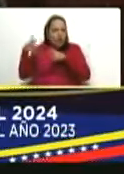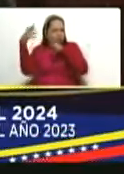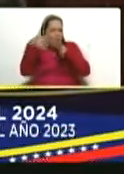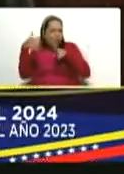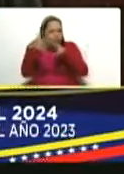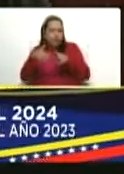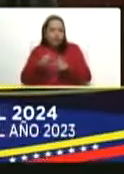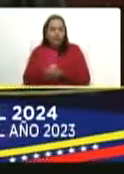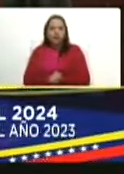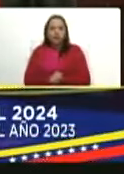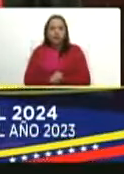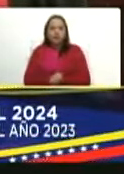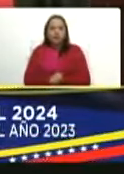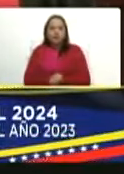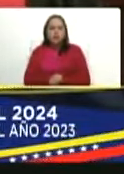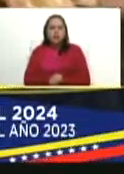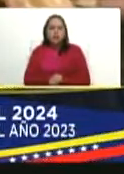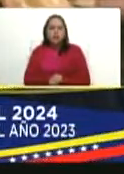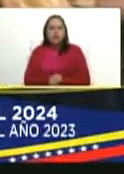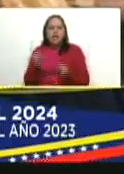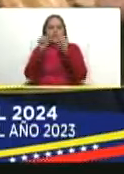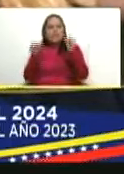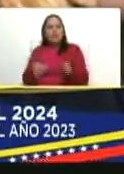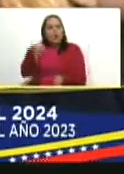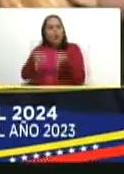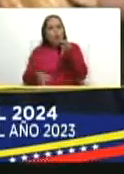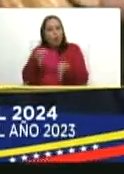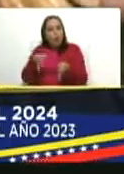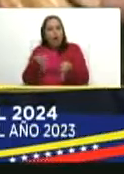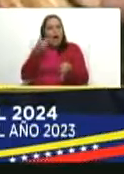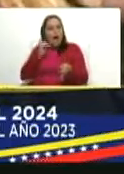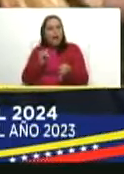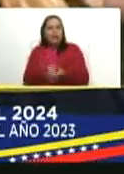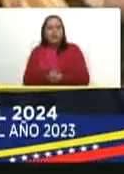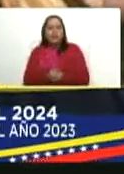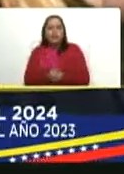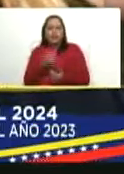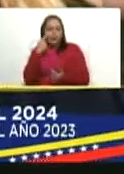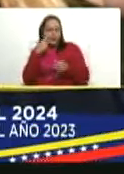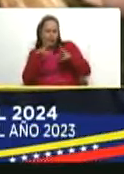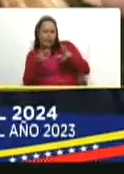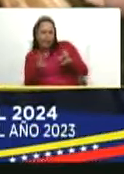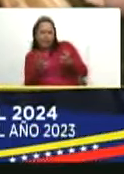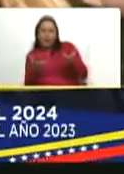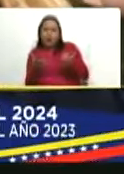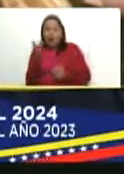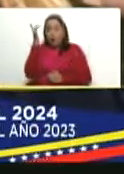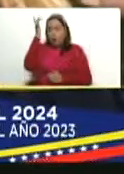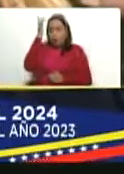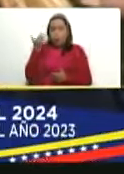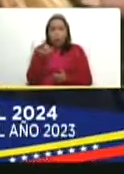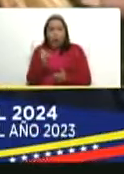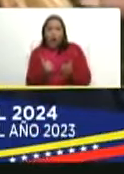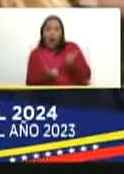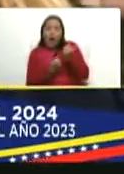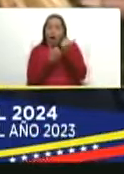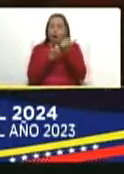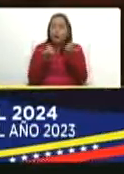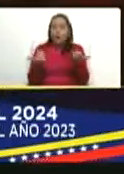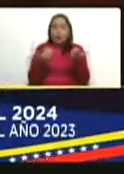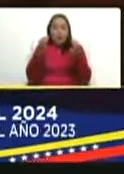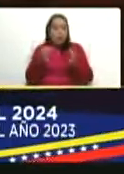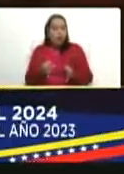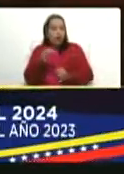uso del sistema judicial otorga un barniz de neutralidad, prestigio y apoliticismo